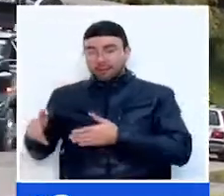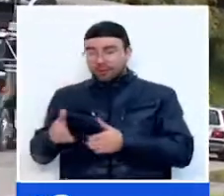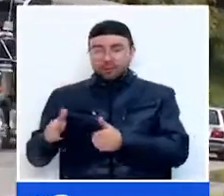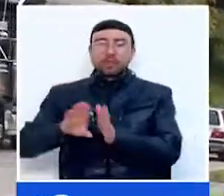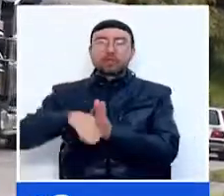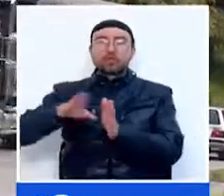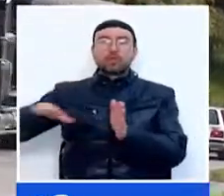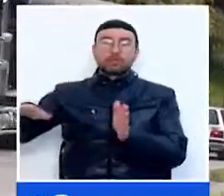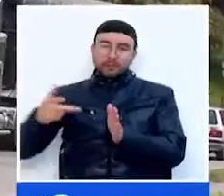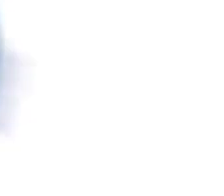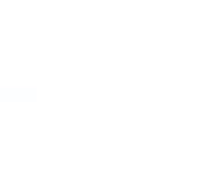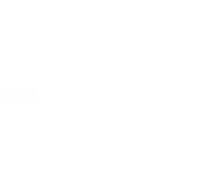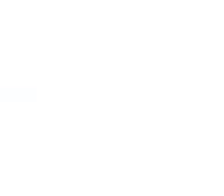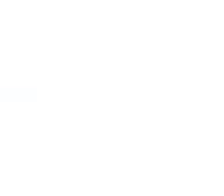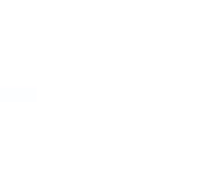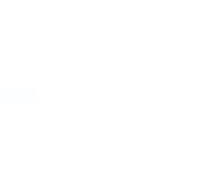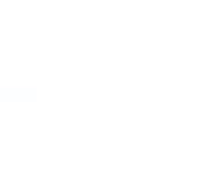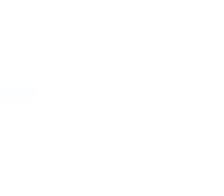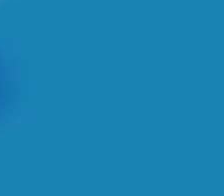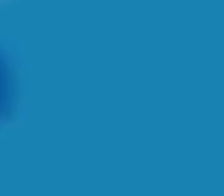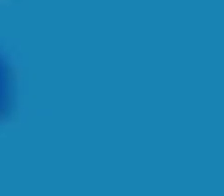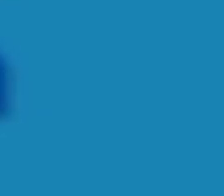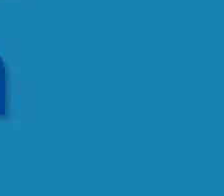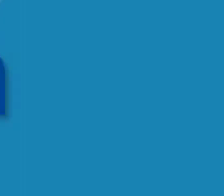Supía-Río Sucio.